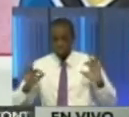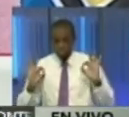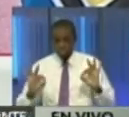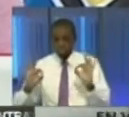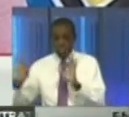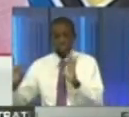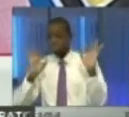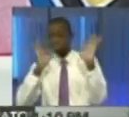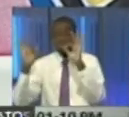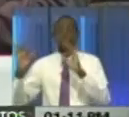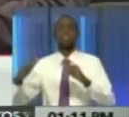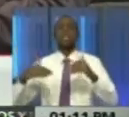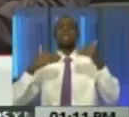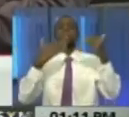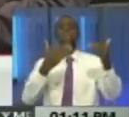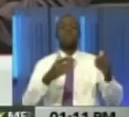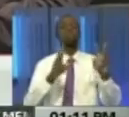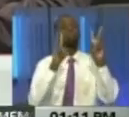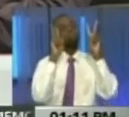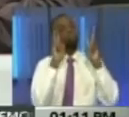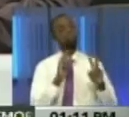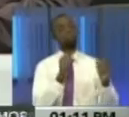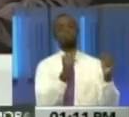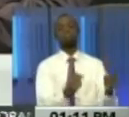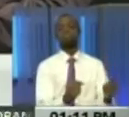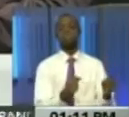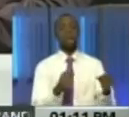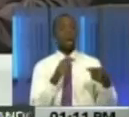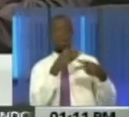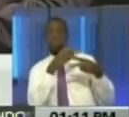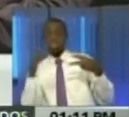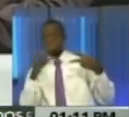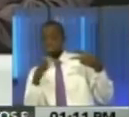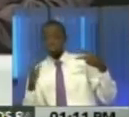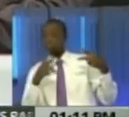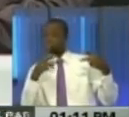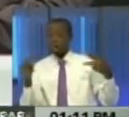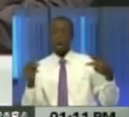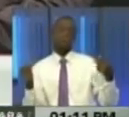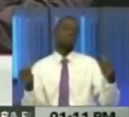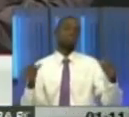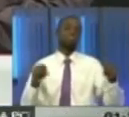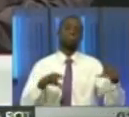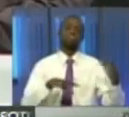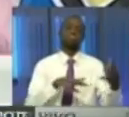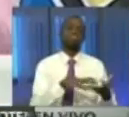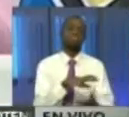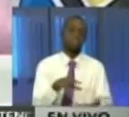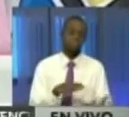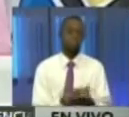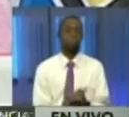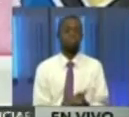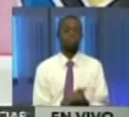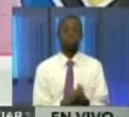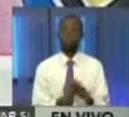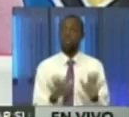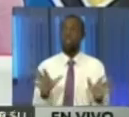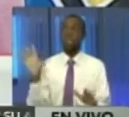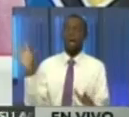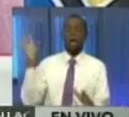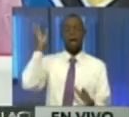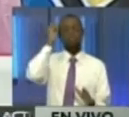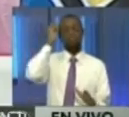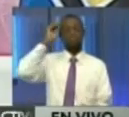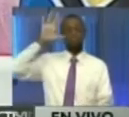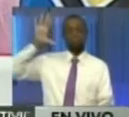todo segura. Esta megaelección, por supuesto, dejó, nosotros tenemos aquí en el Consejo una lección aprendida